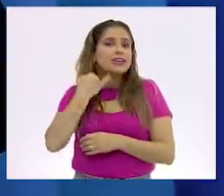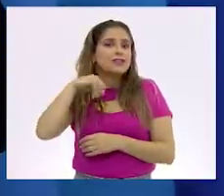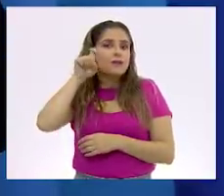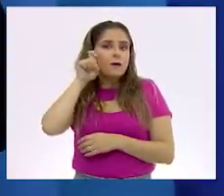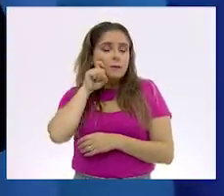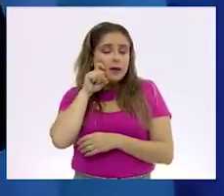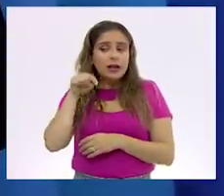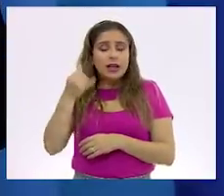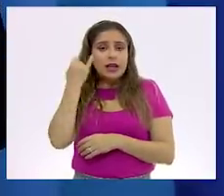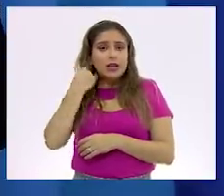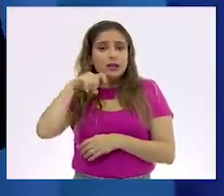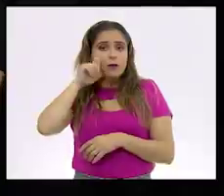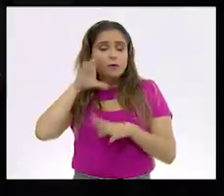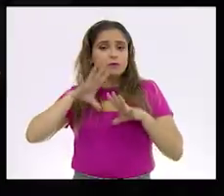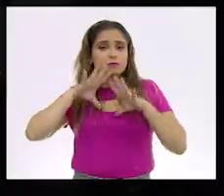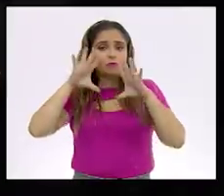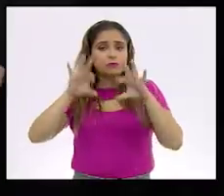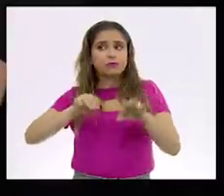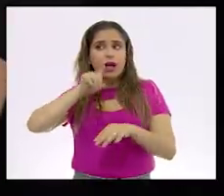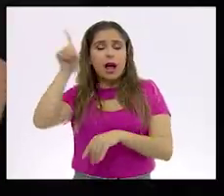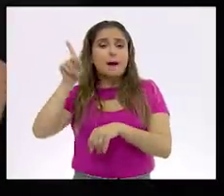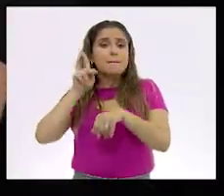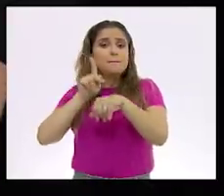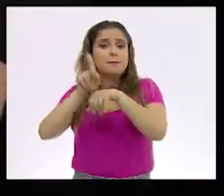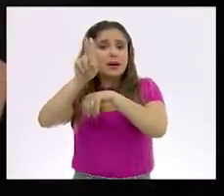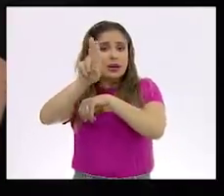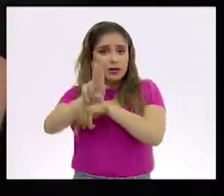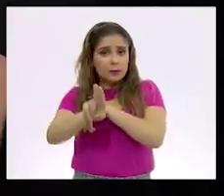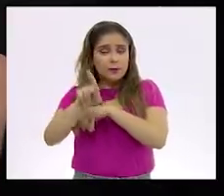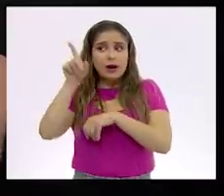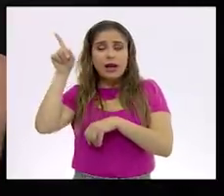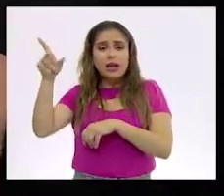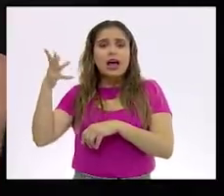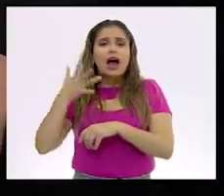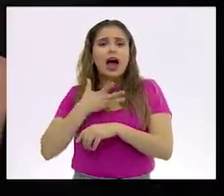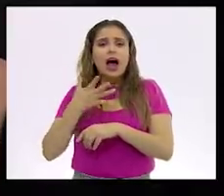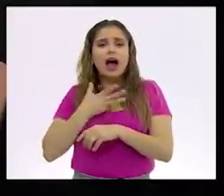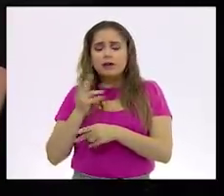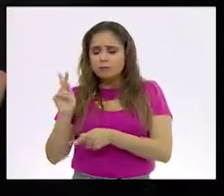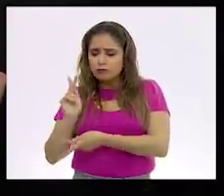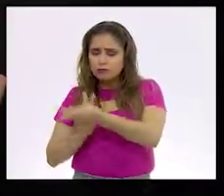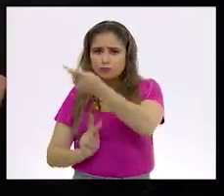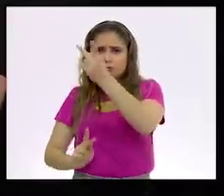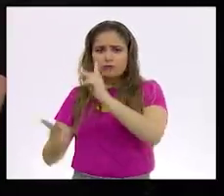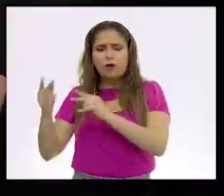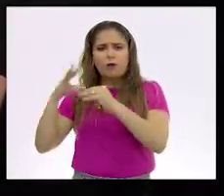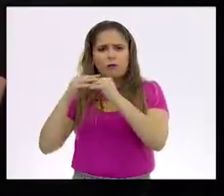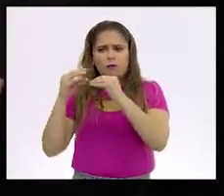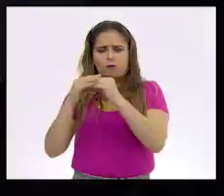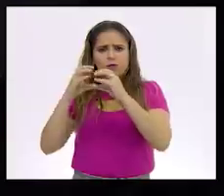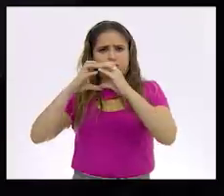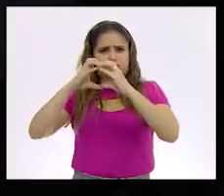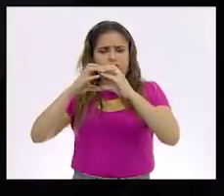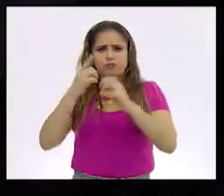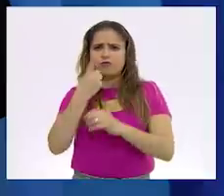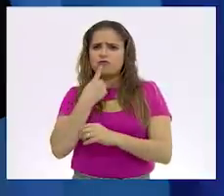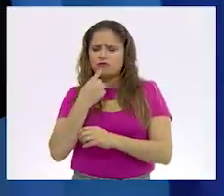que es originario de los Andes del Perú, donde apareció silvestre como una fruta redonda de color